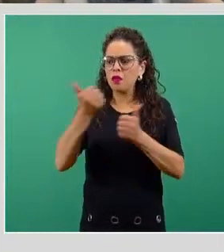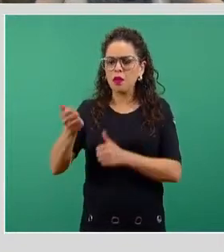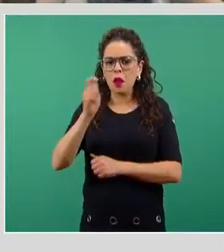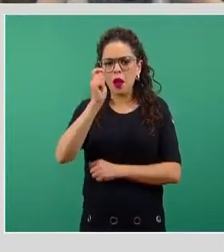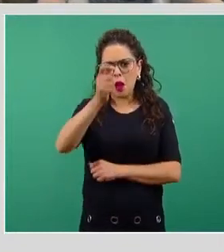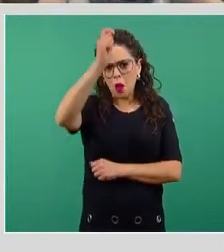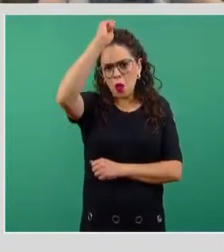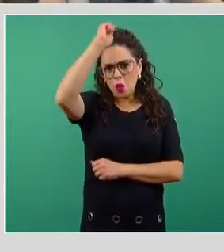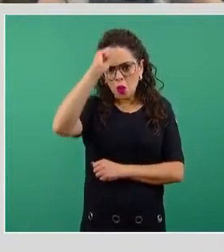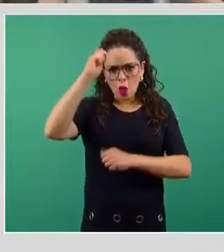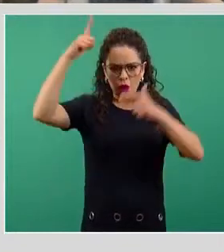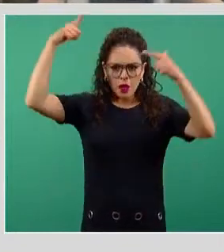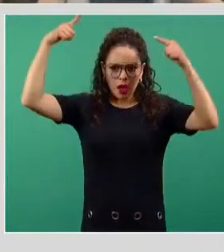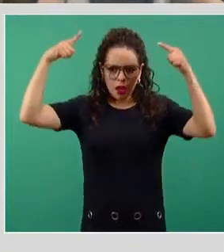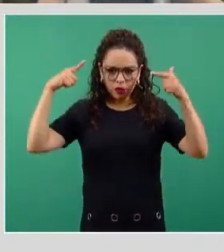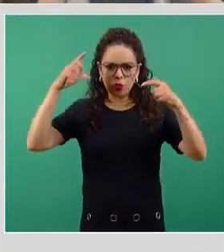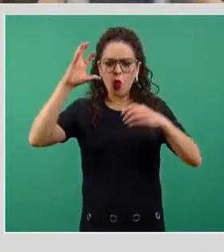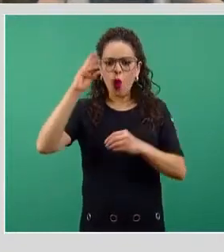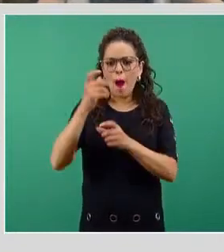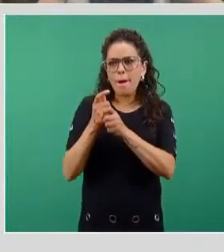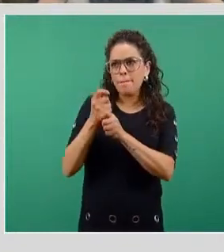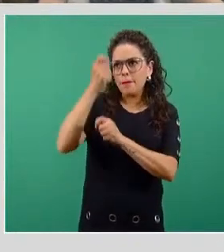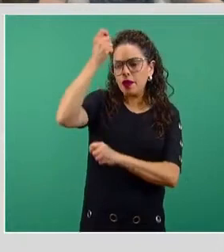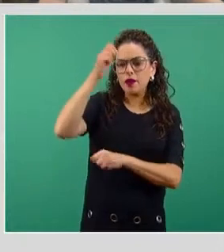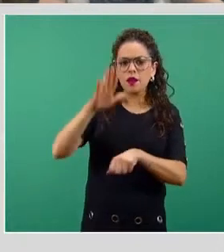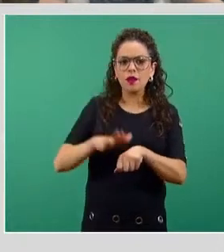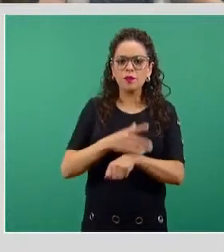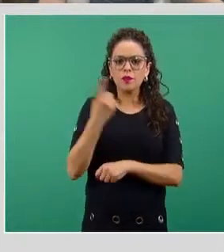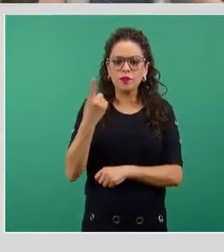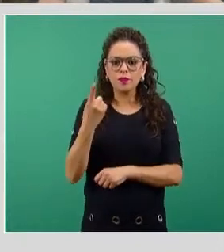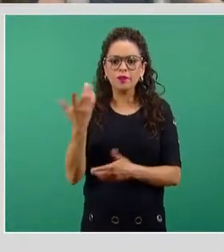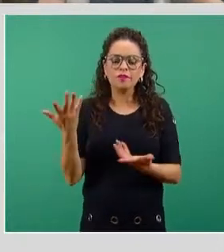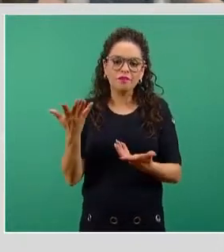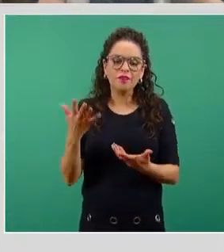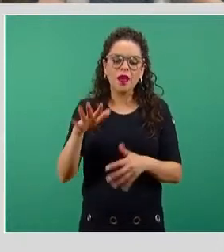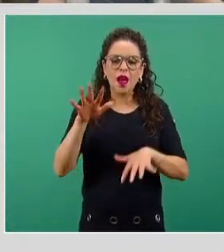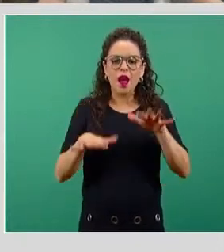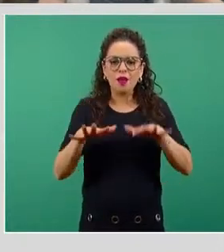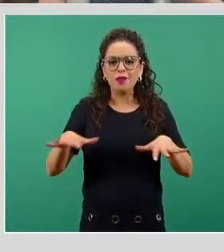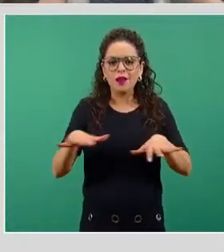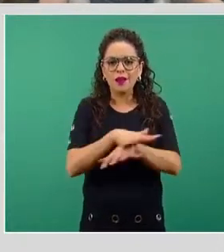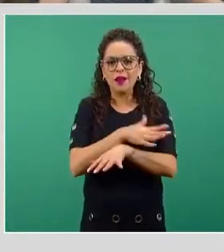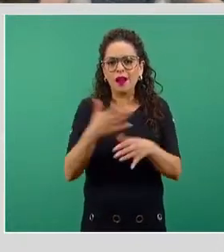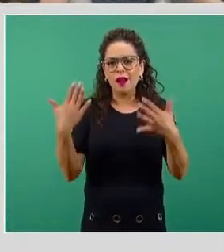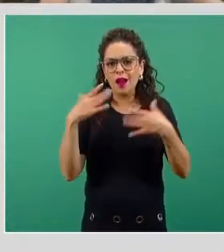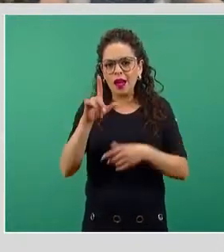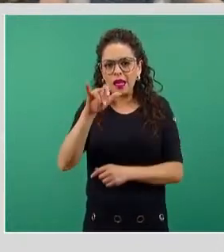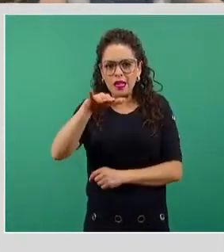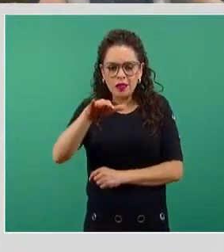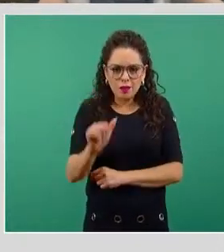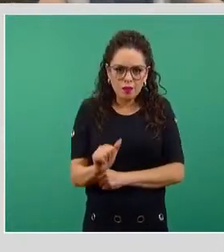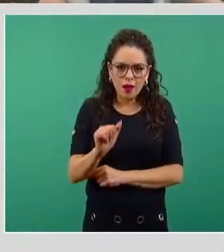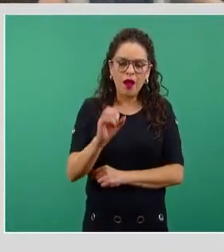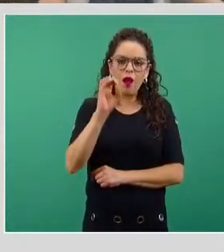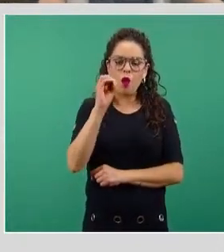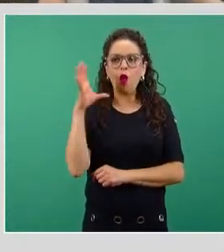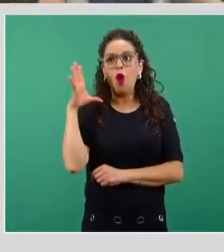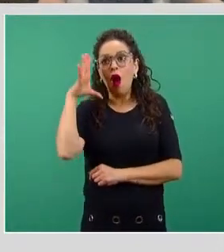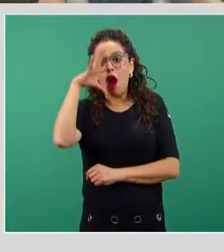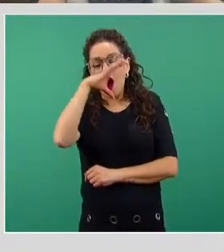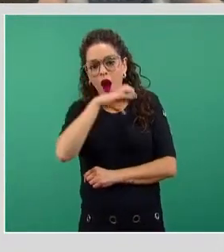un paraguas. Sabemos que en ocasiones hay ciertas áreas geográficas de nuestro país que son